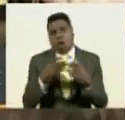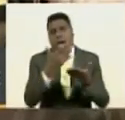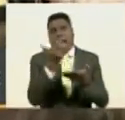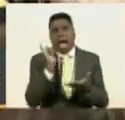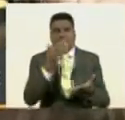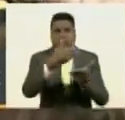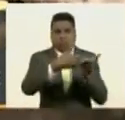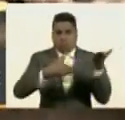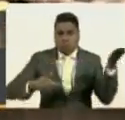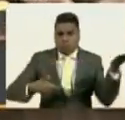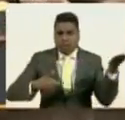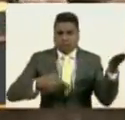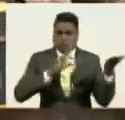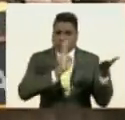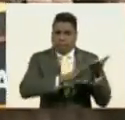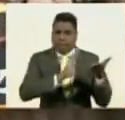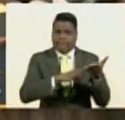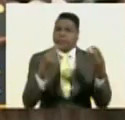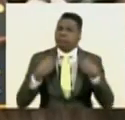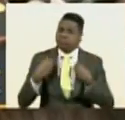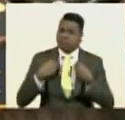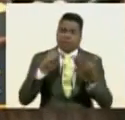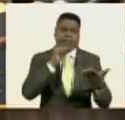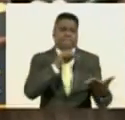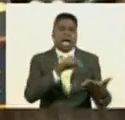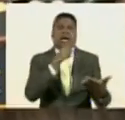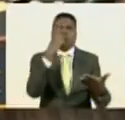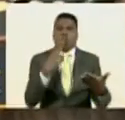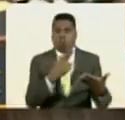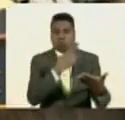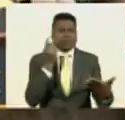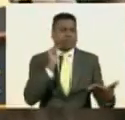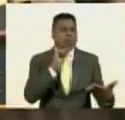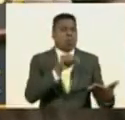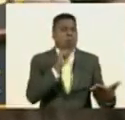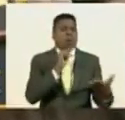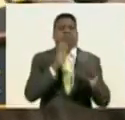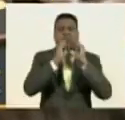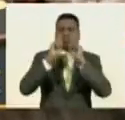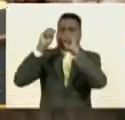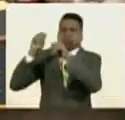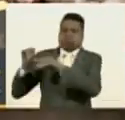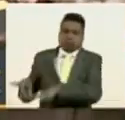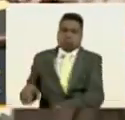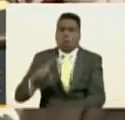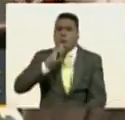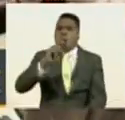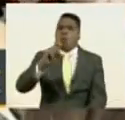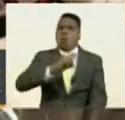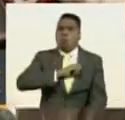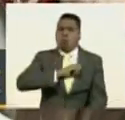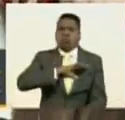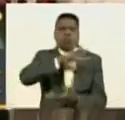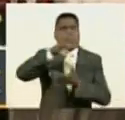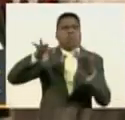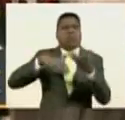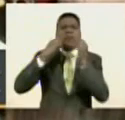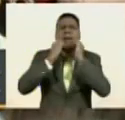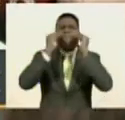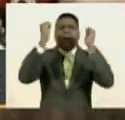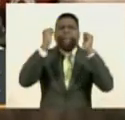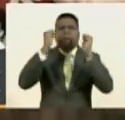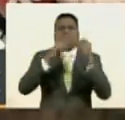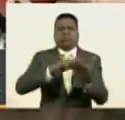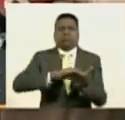de convivencia donde nos comprometimos a renunciar al odio, a la violencia, a la intolerancia. Si retomamos